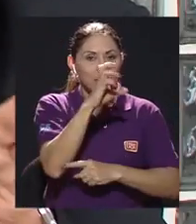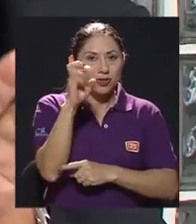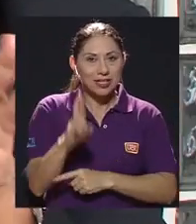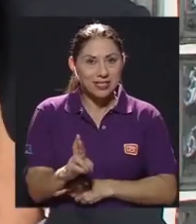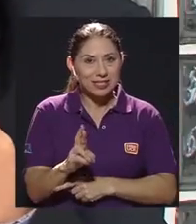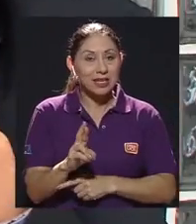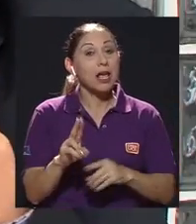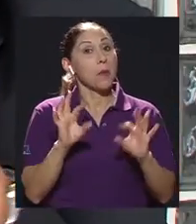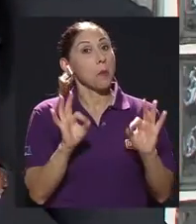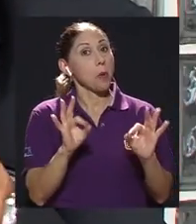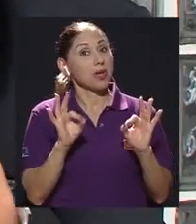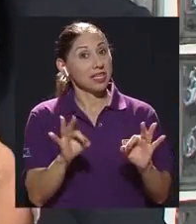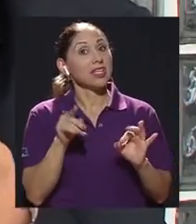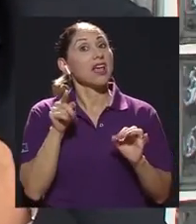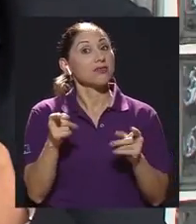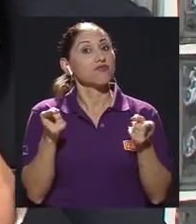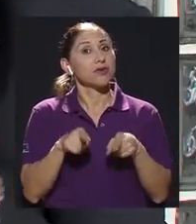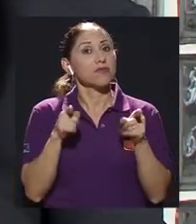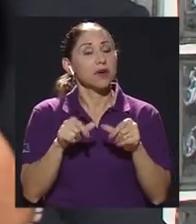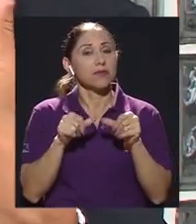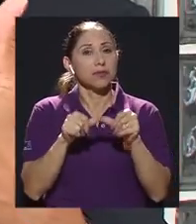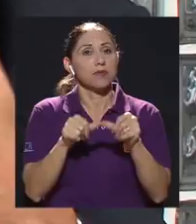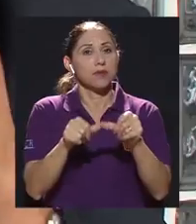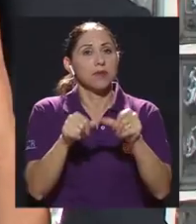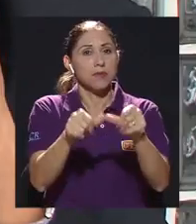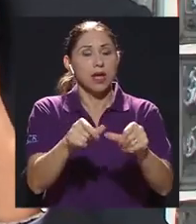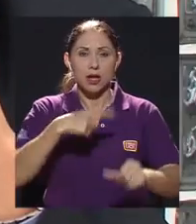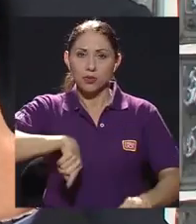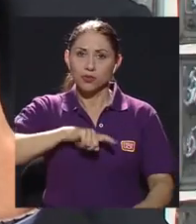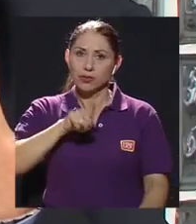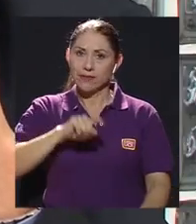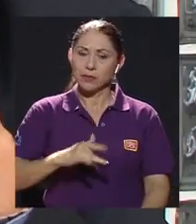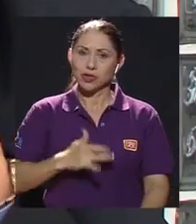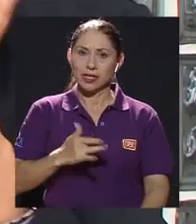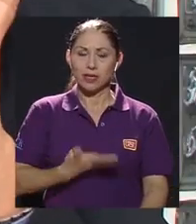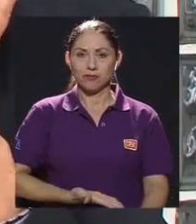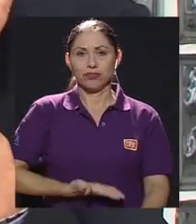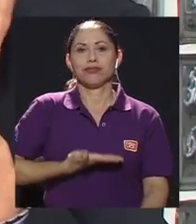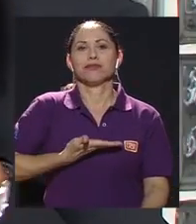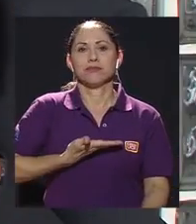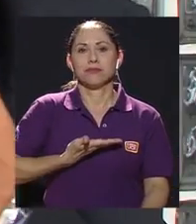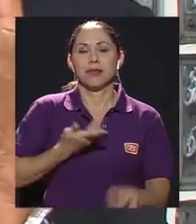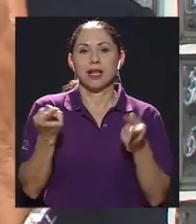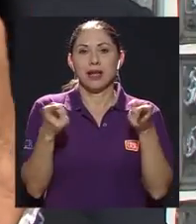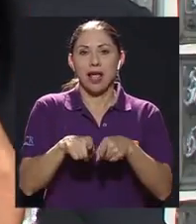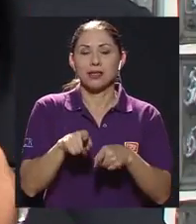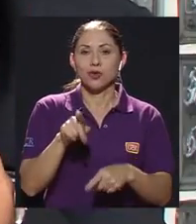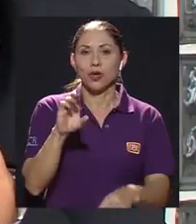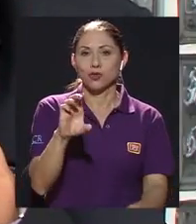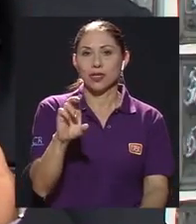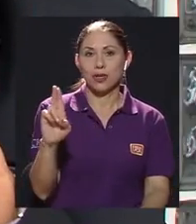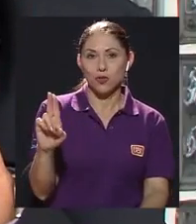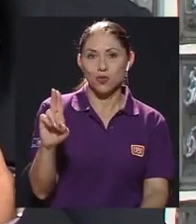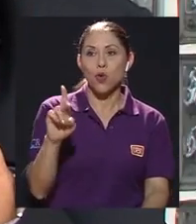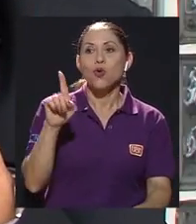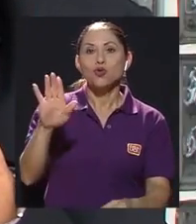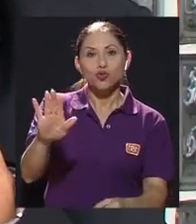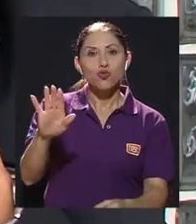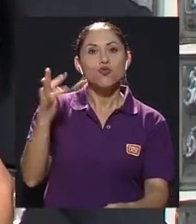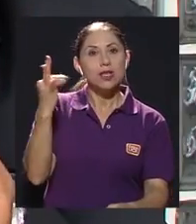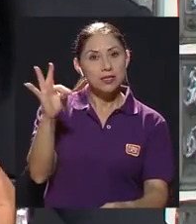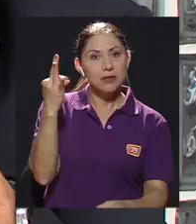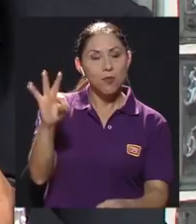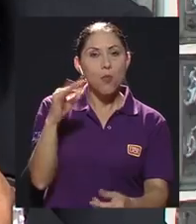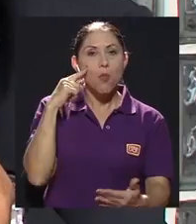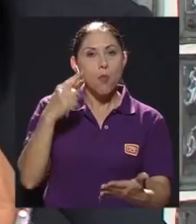una constante, yo creo que es una cosa de las que nos tenemos que enorgullecer, y el caso de Constantino y su testimonio muestra muy claramente